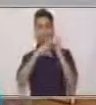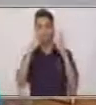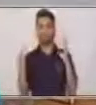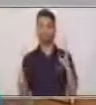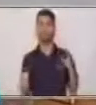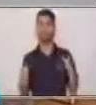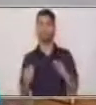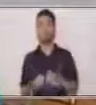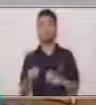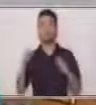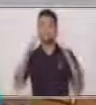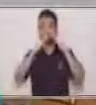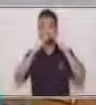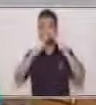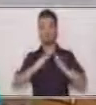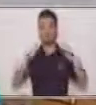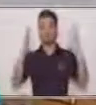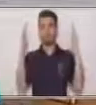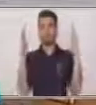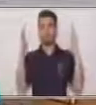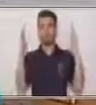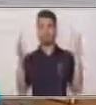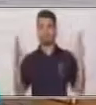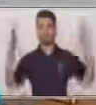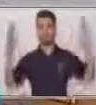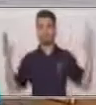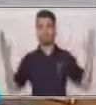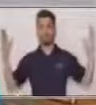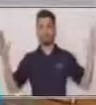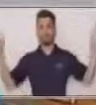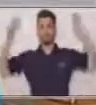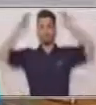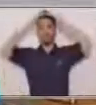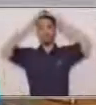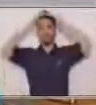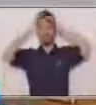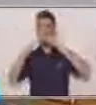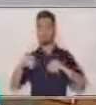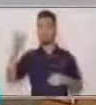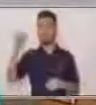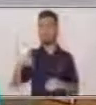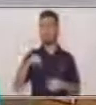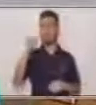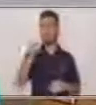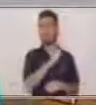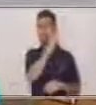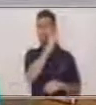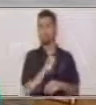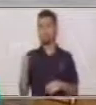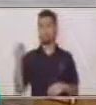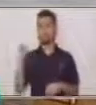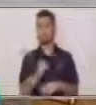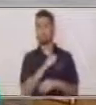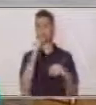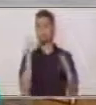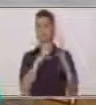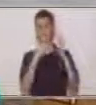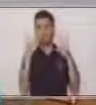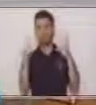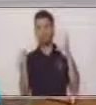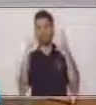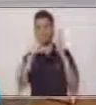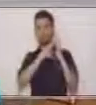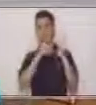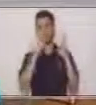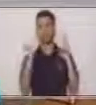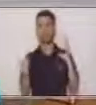figuras geométricas, triángulo, cuadrado, rectángulo, círculo. Esta es la ronda de las